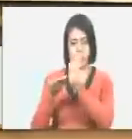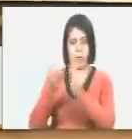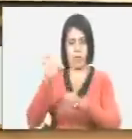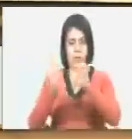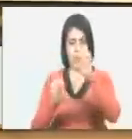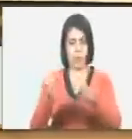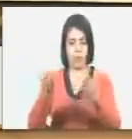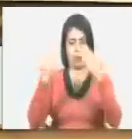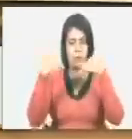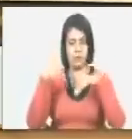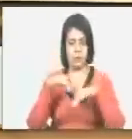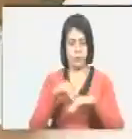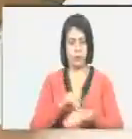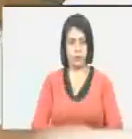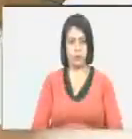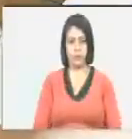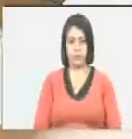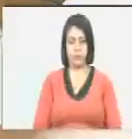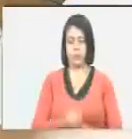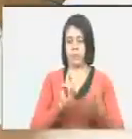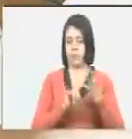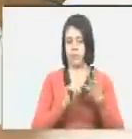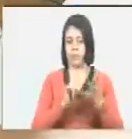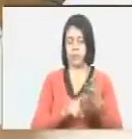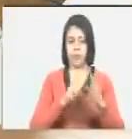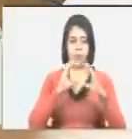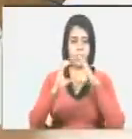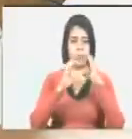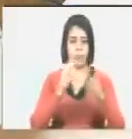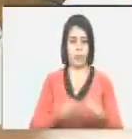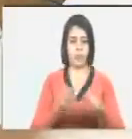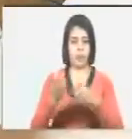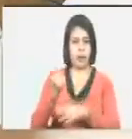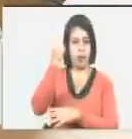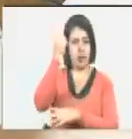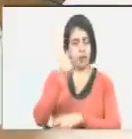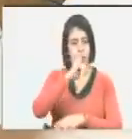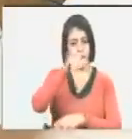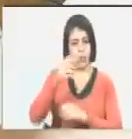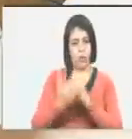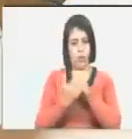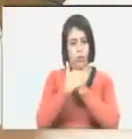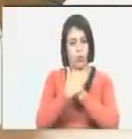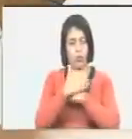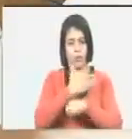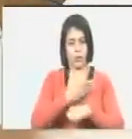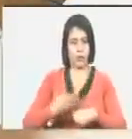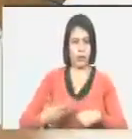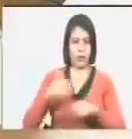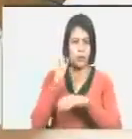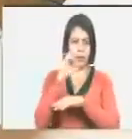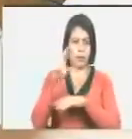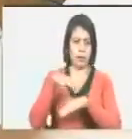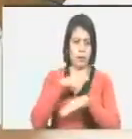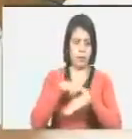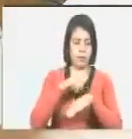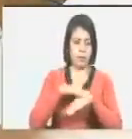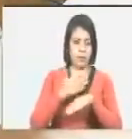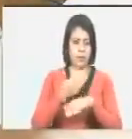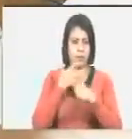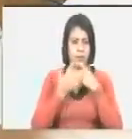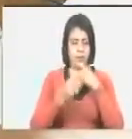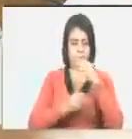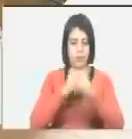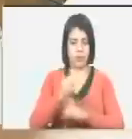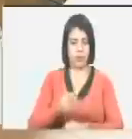analizado. Siguiente punto de la cuenta. Cuenta número 4, comunicación dirigida al diputado Jorge Rodríguez Gómez, presidente de la Asamblea Nacional,